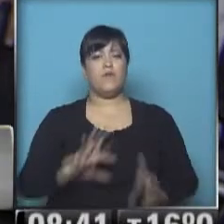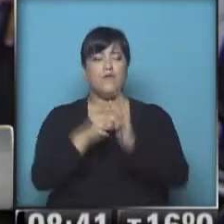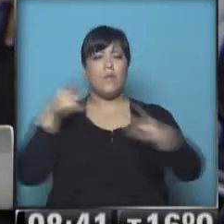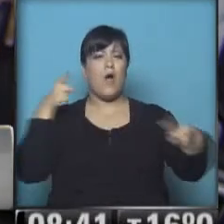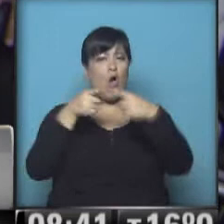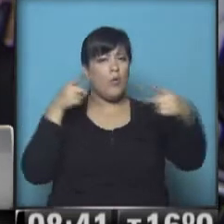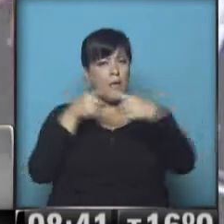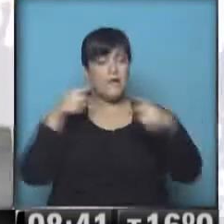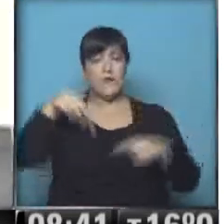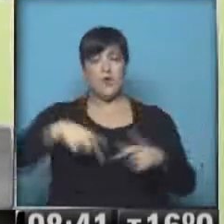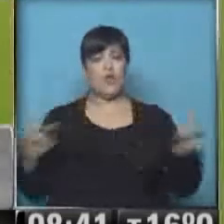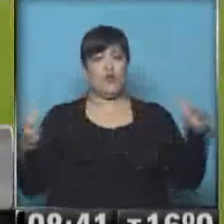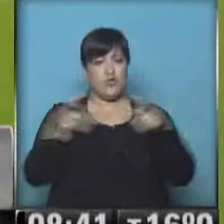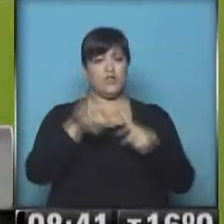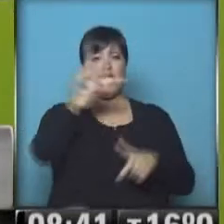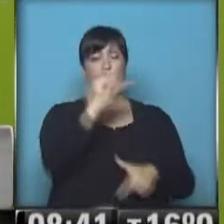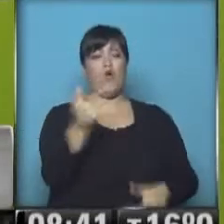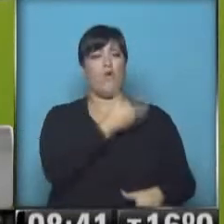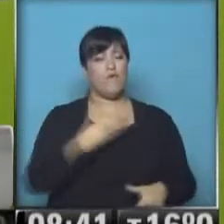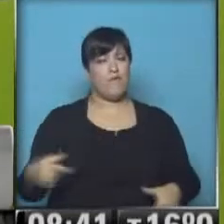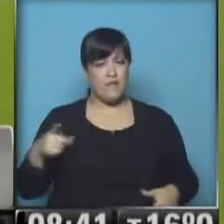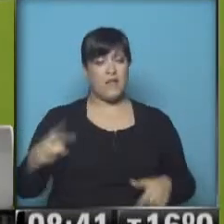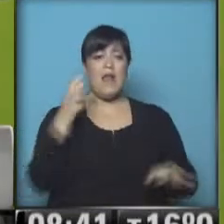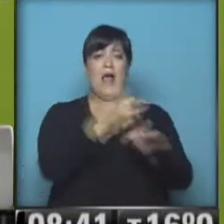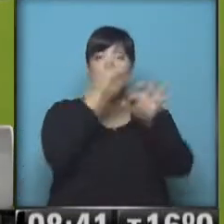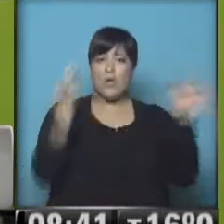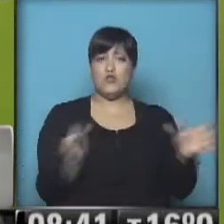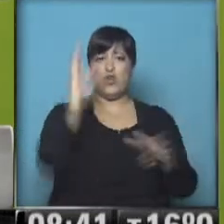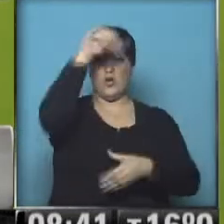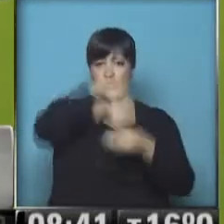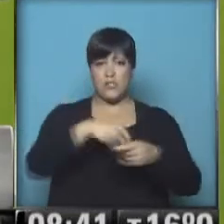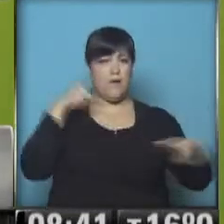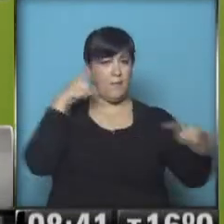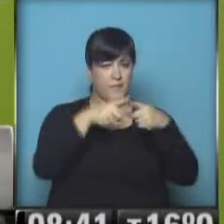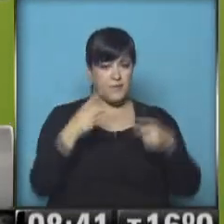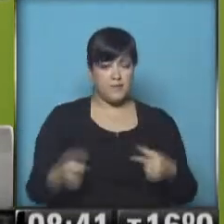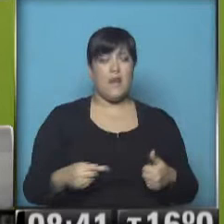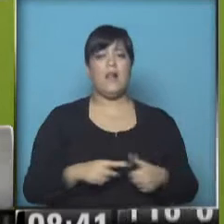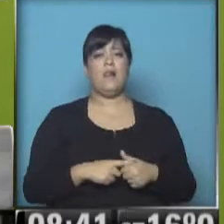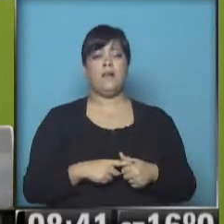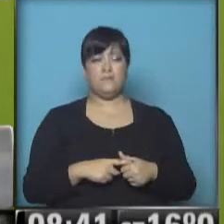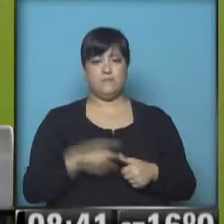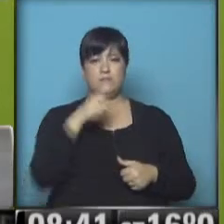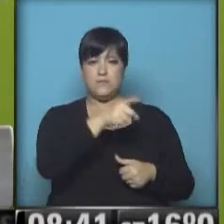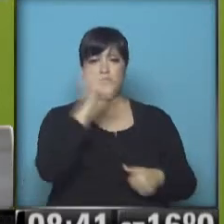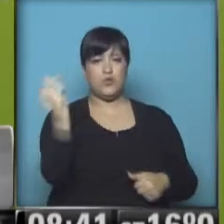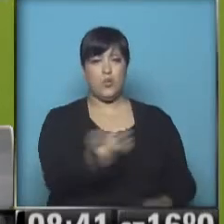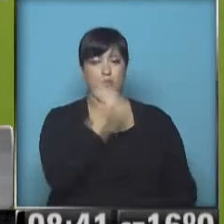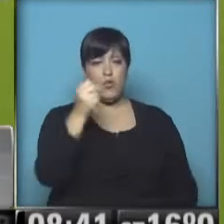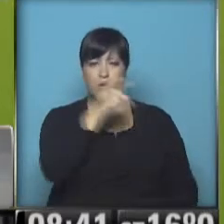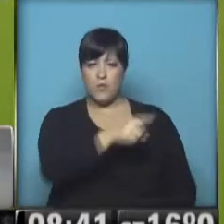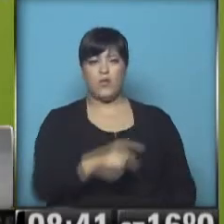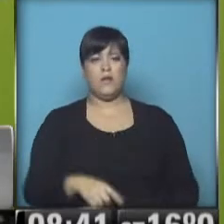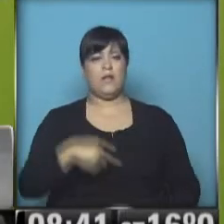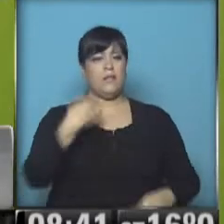este año en nuestro Consejo Federal de Discapacidad, que son la educación inclusiva, ¿sí? En esto es muy importante que tenemos que continuar